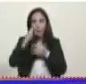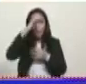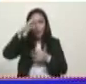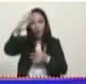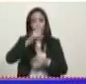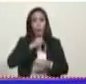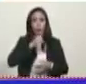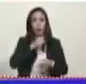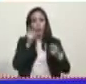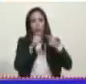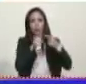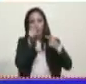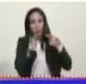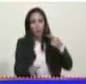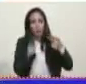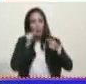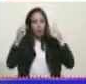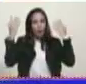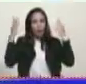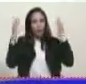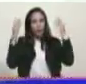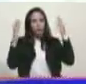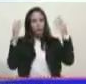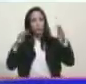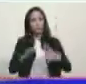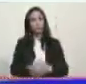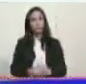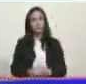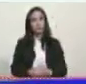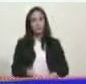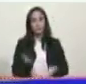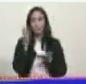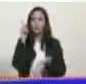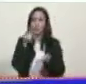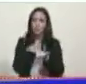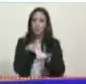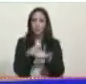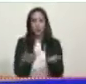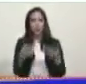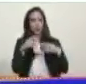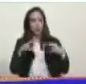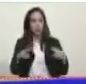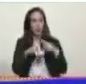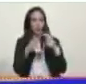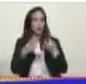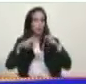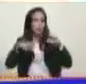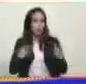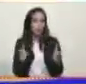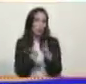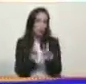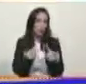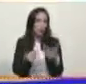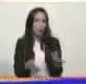aquí presente. Un aplauso. Está participando de los encuentros internacionales.